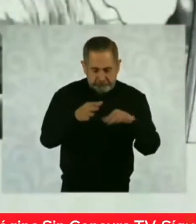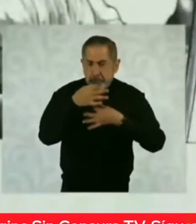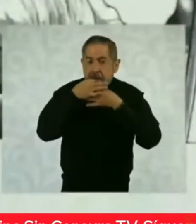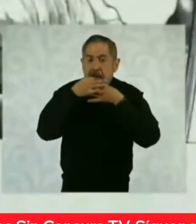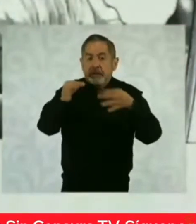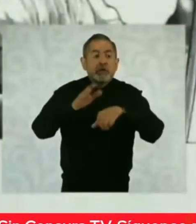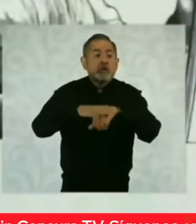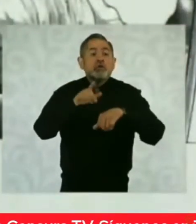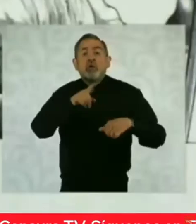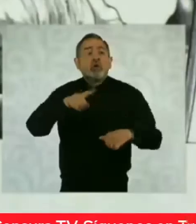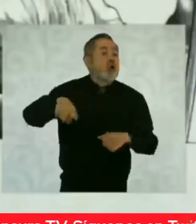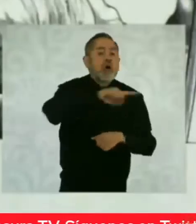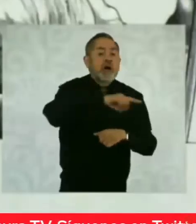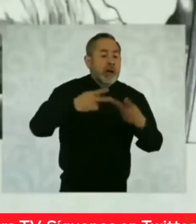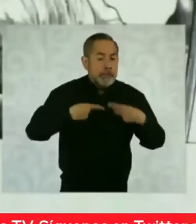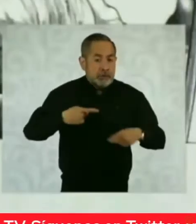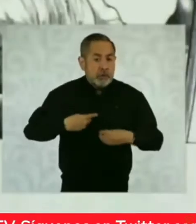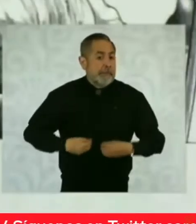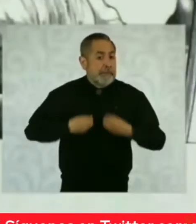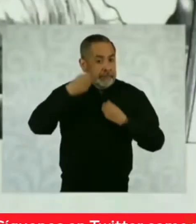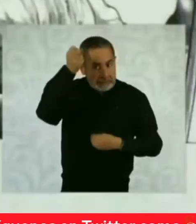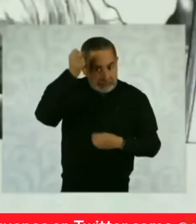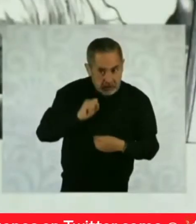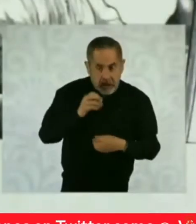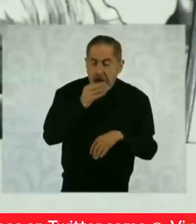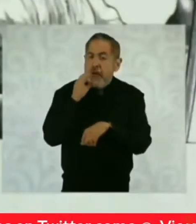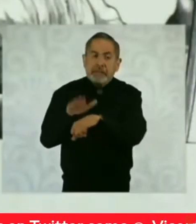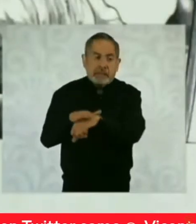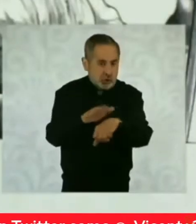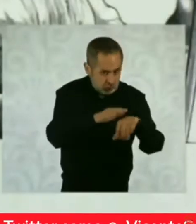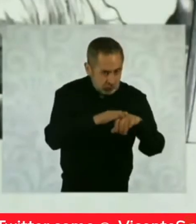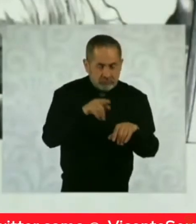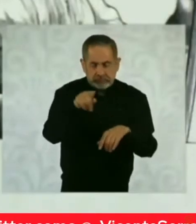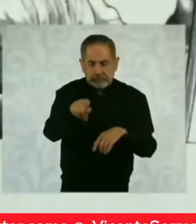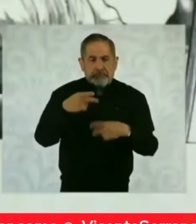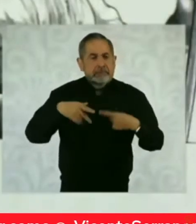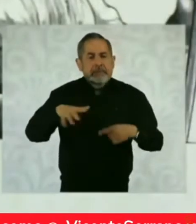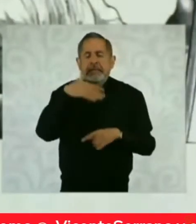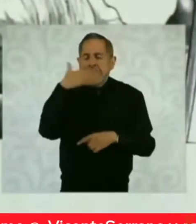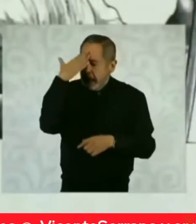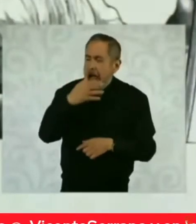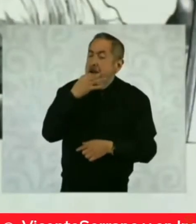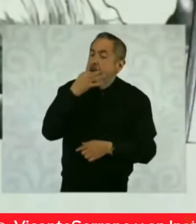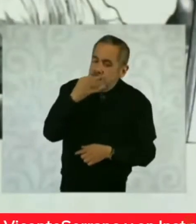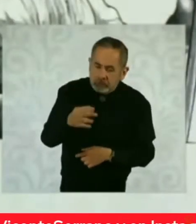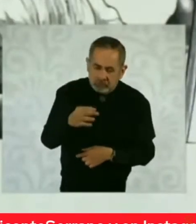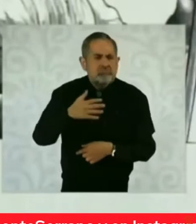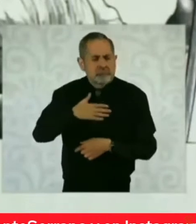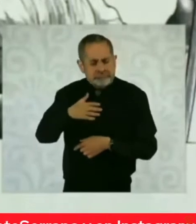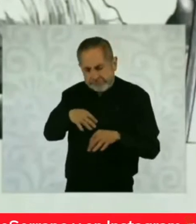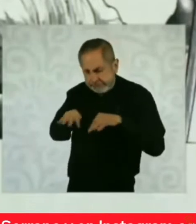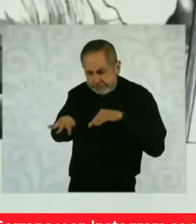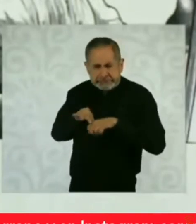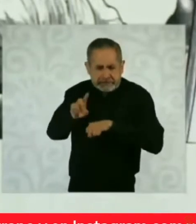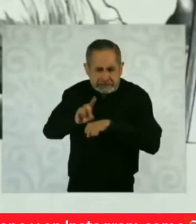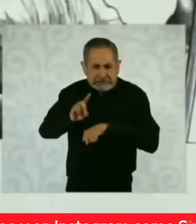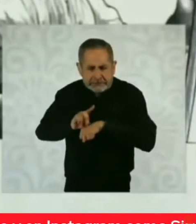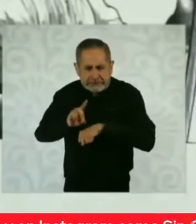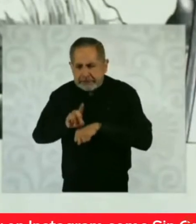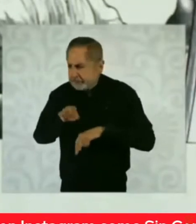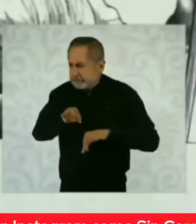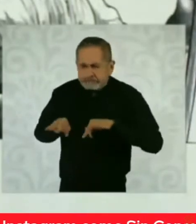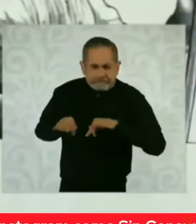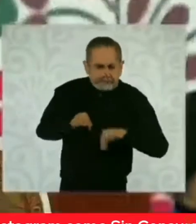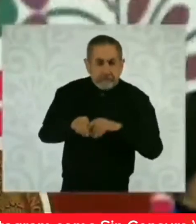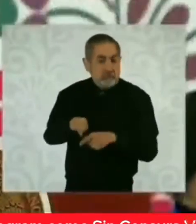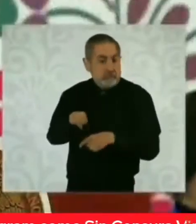habitantes de Sinaloa, para la ciudadanía, para el pueblo de Sinaloa. Que sepan que estamos trabajando todos los días.